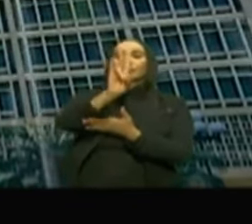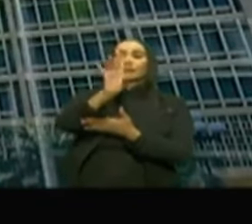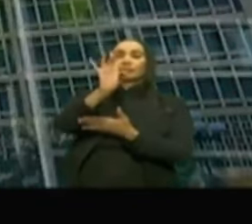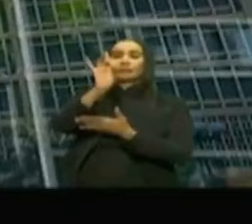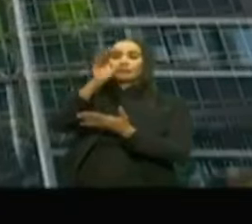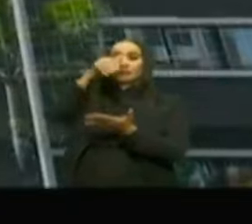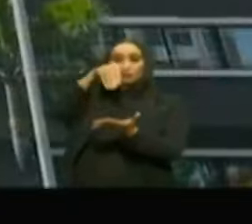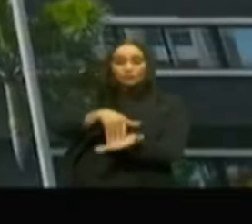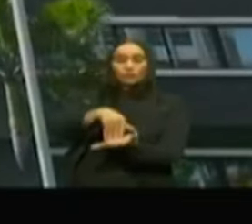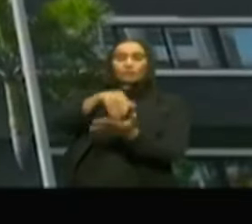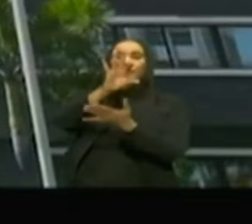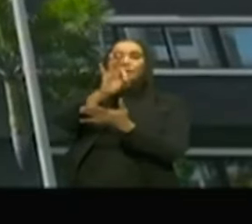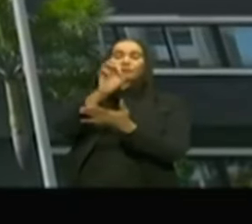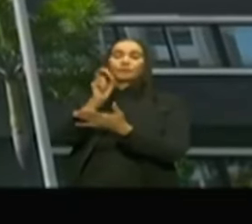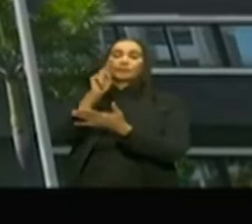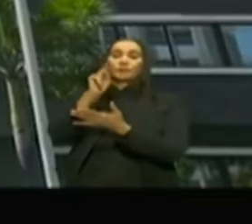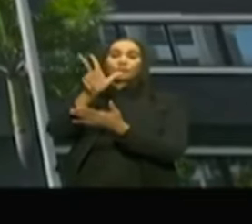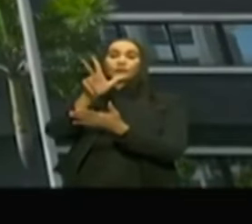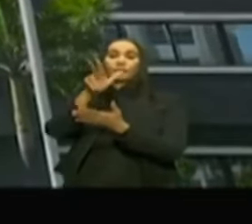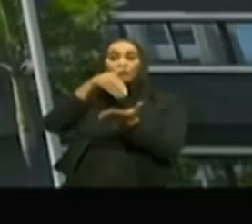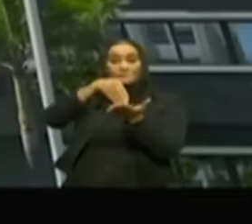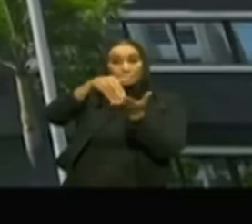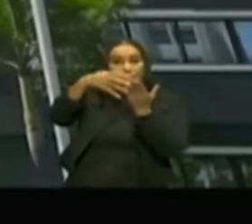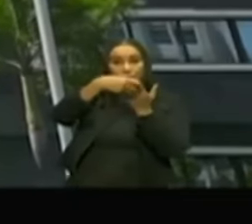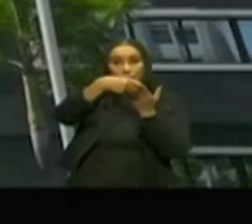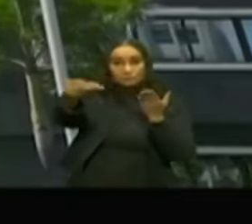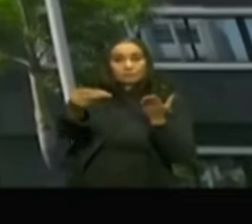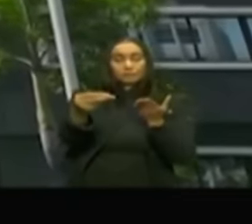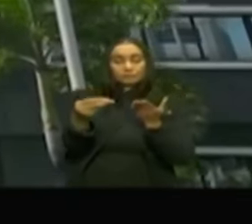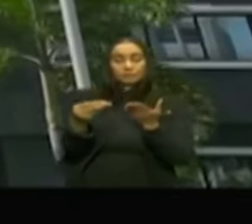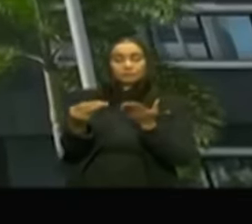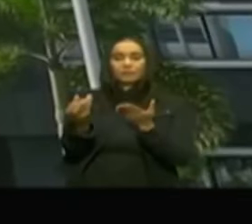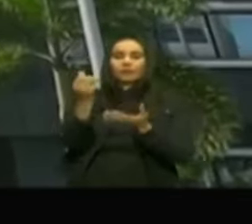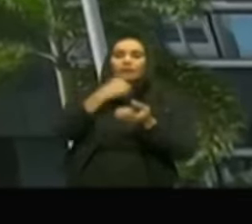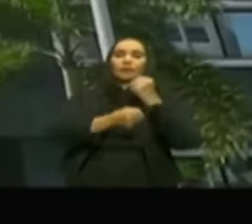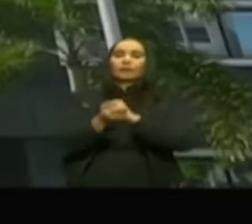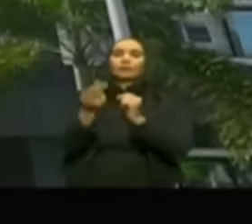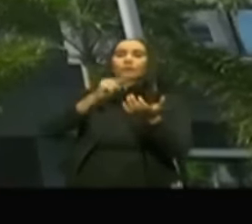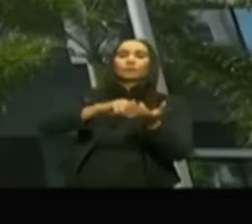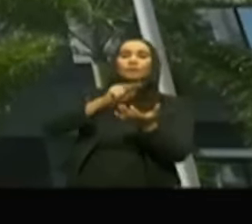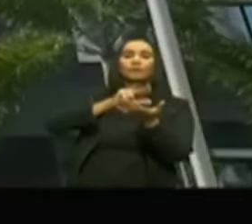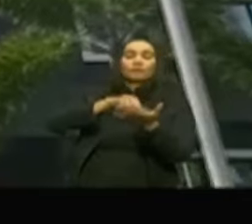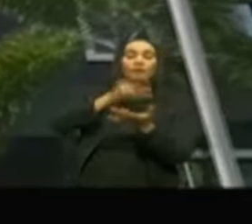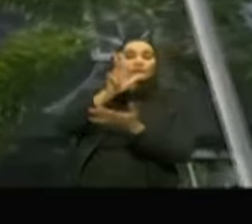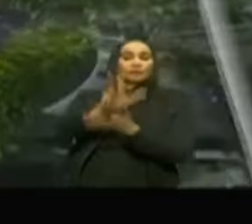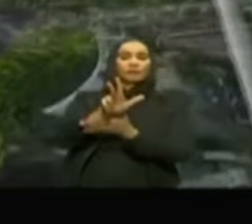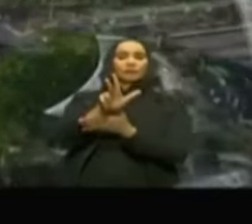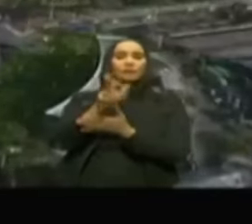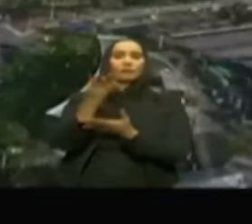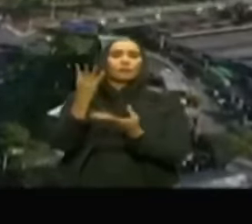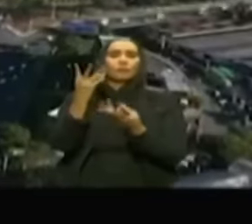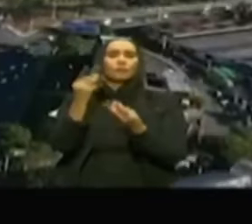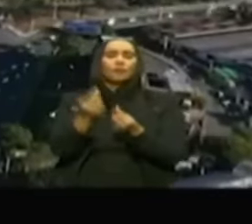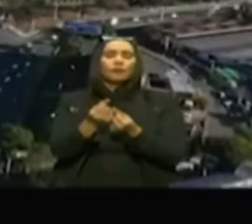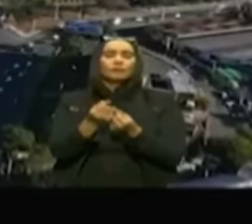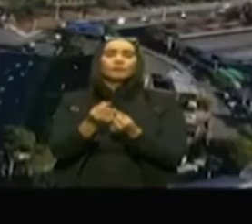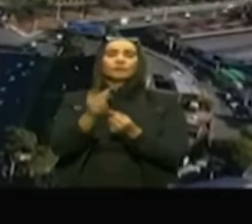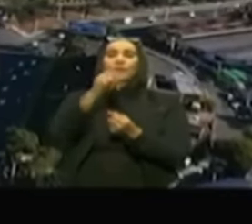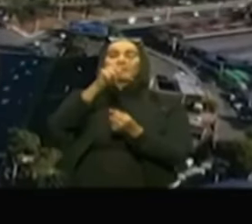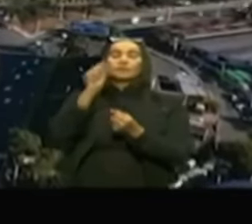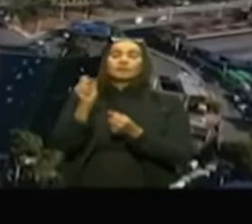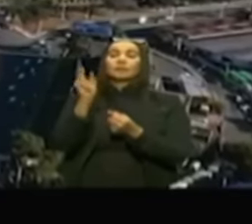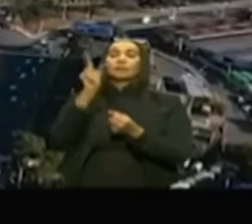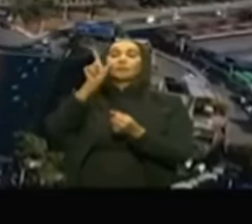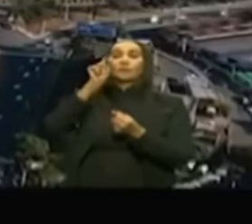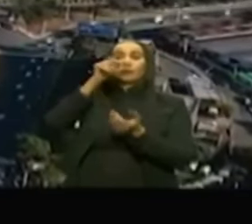millones de dólares. Y en el 2023 se estima que alcanzó la suma de